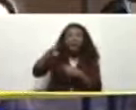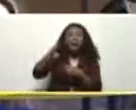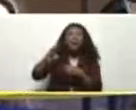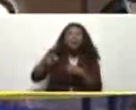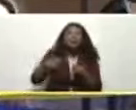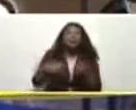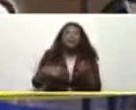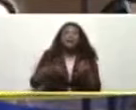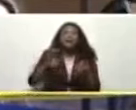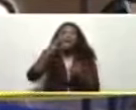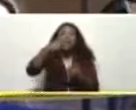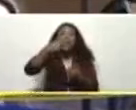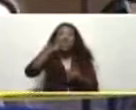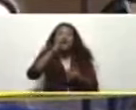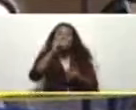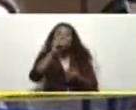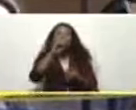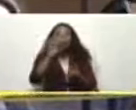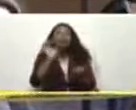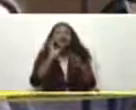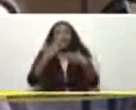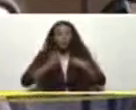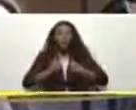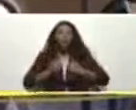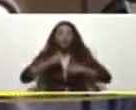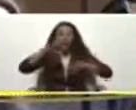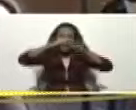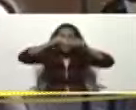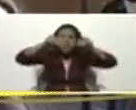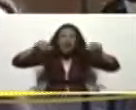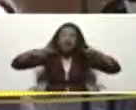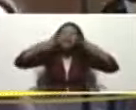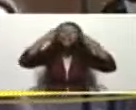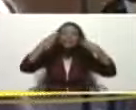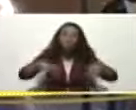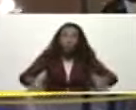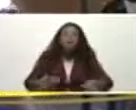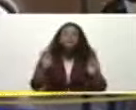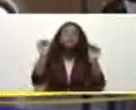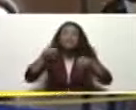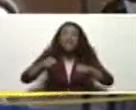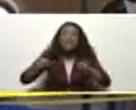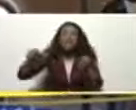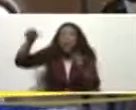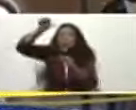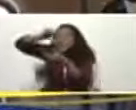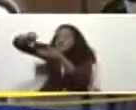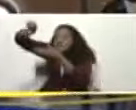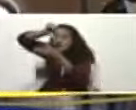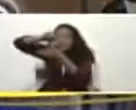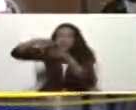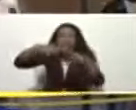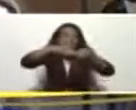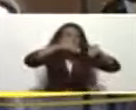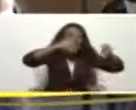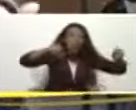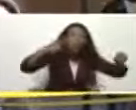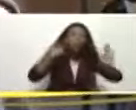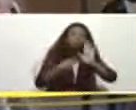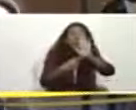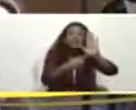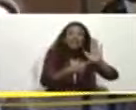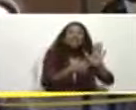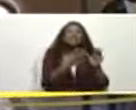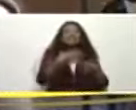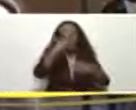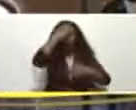manejo agroecológico preserva la salud del suelo y que esa salud del suelo se refleja en la